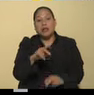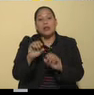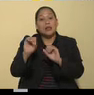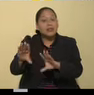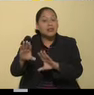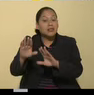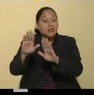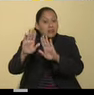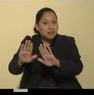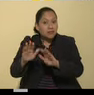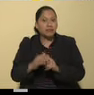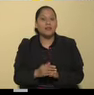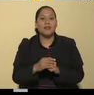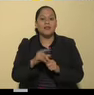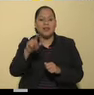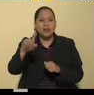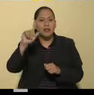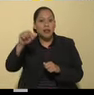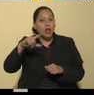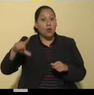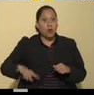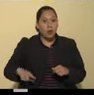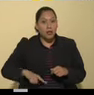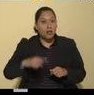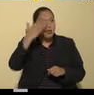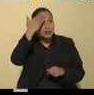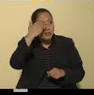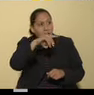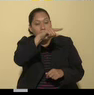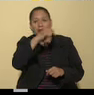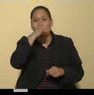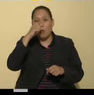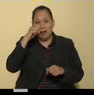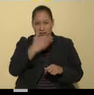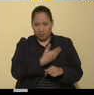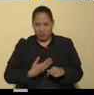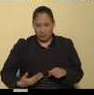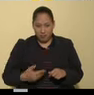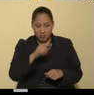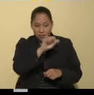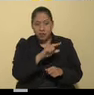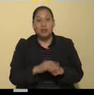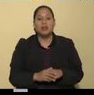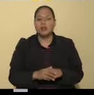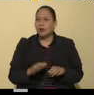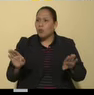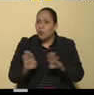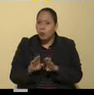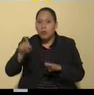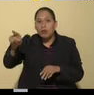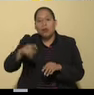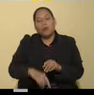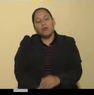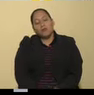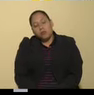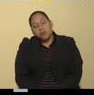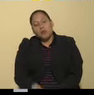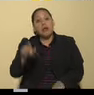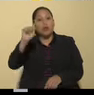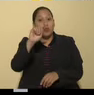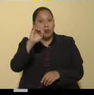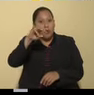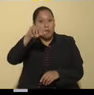días, hasta que se entera el gobierno de Benito Juárez, y entonces dicen, ¿cómo? Tomás